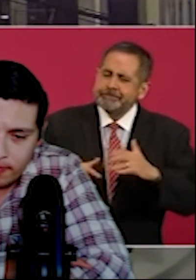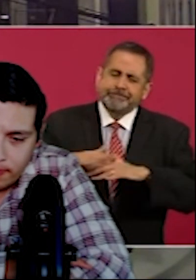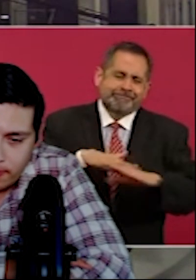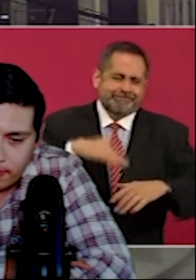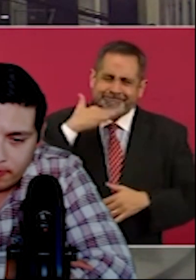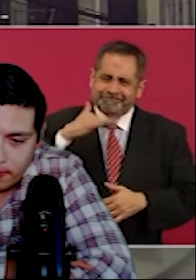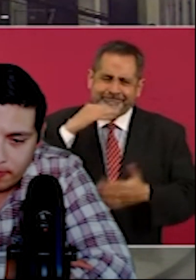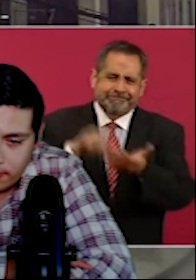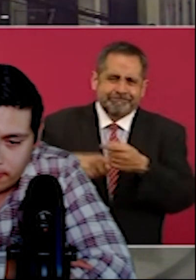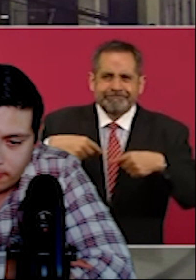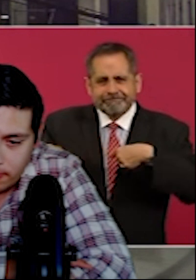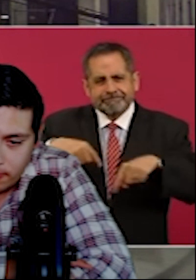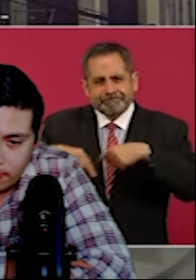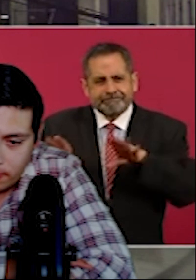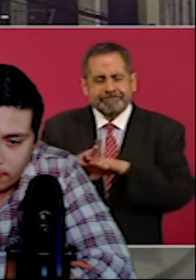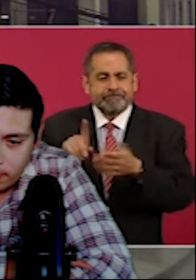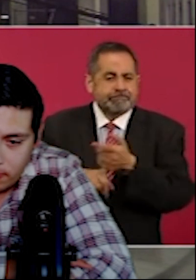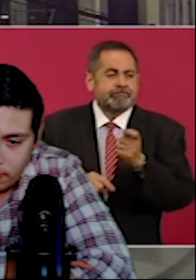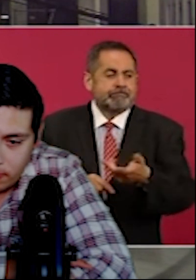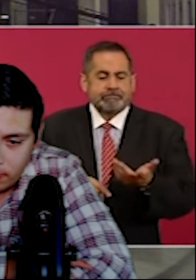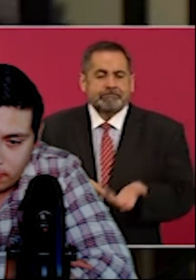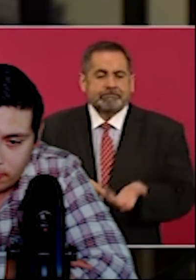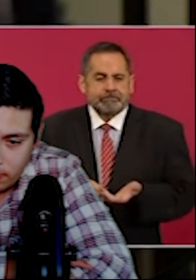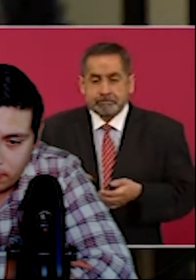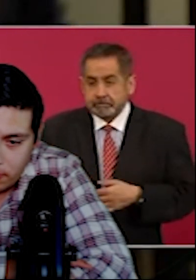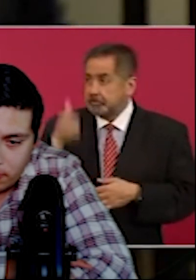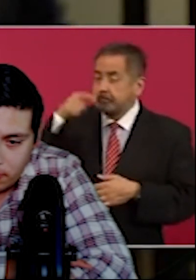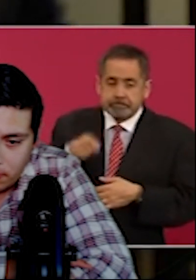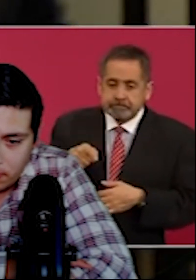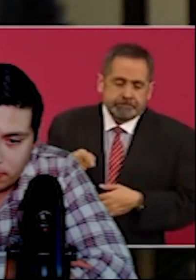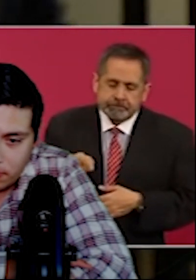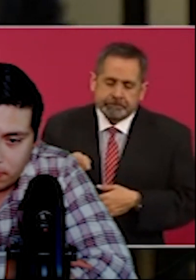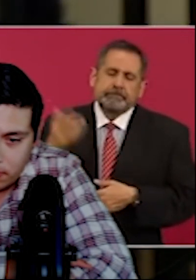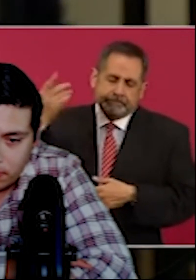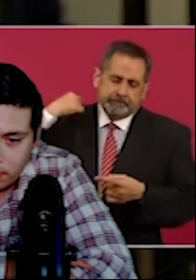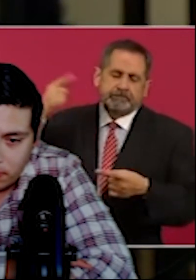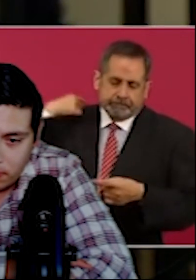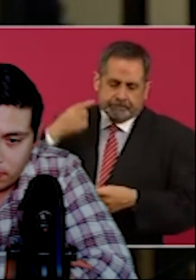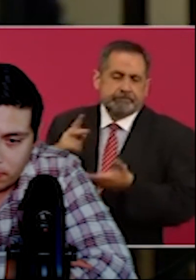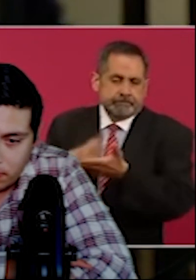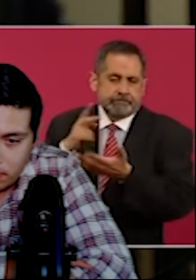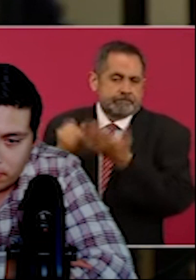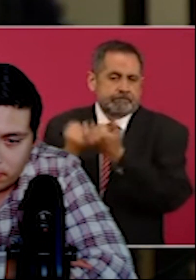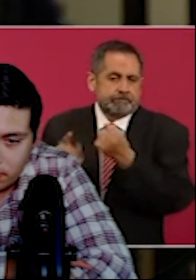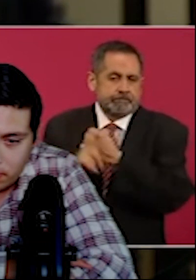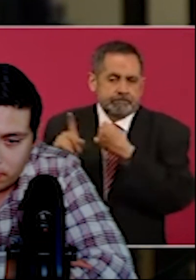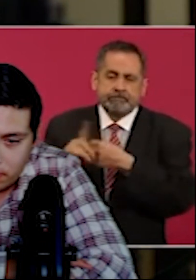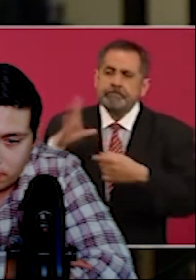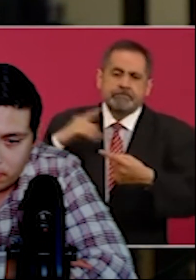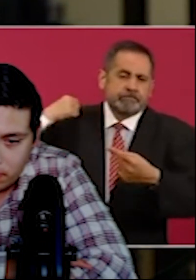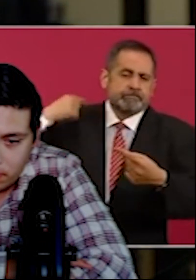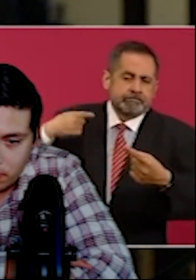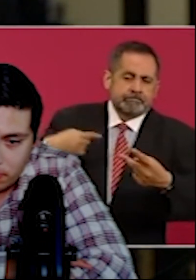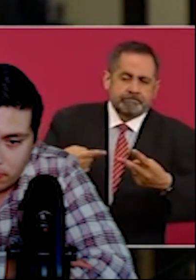este asunto y pues no es la primera vez que ocurre una desgracia de esta naturaleza. Hay muchos ejemplos